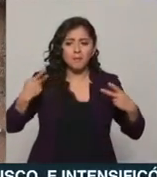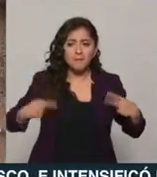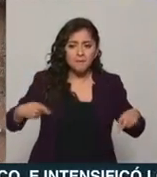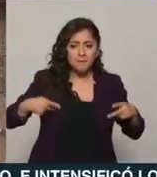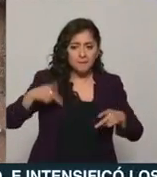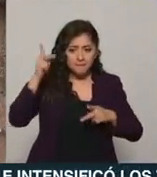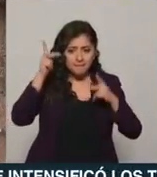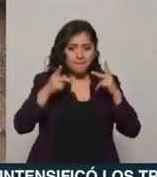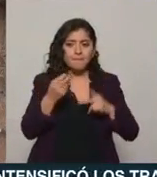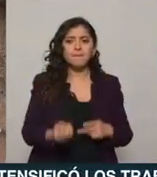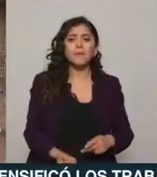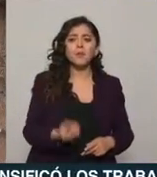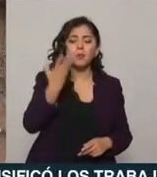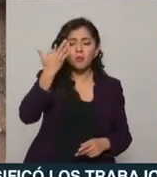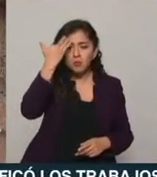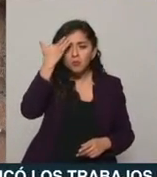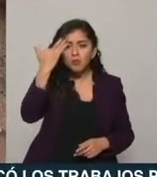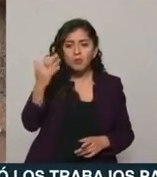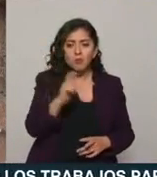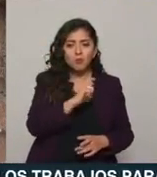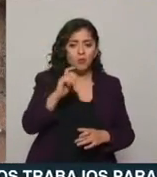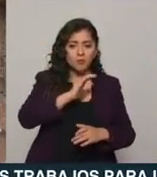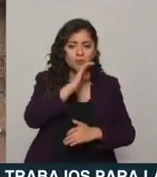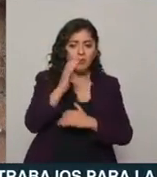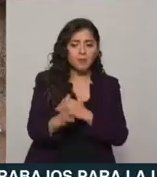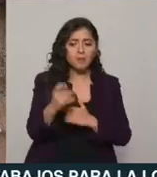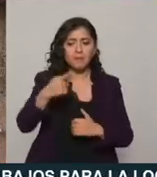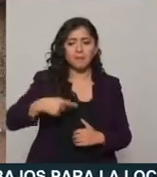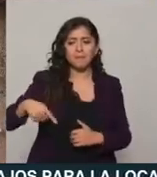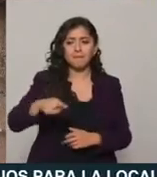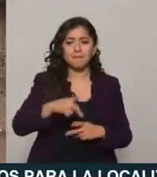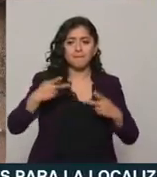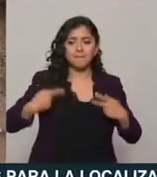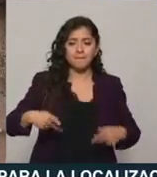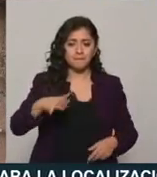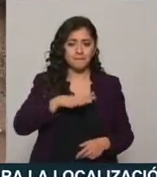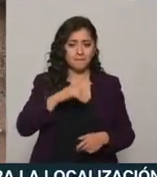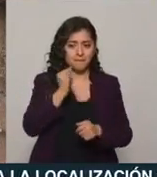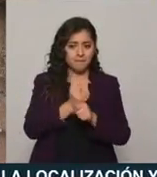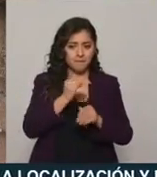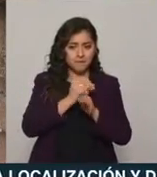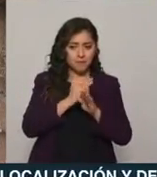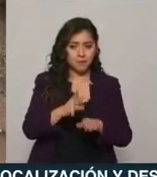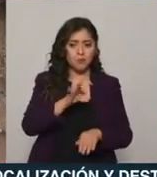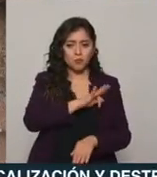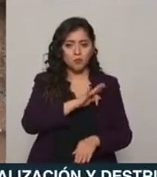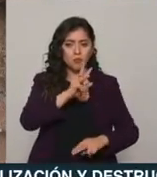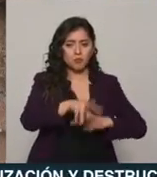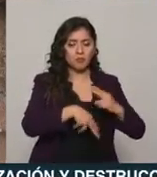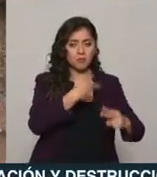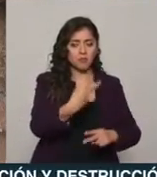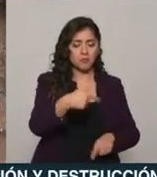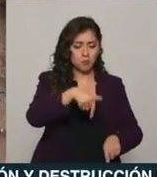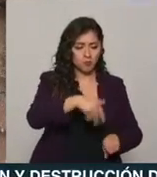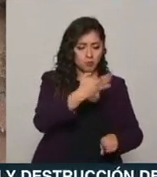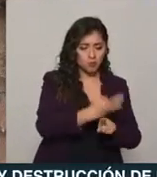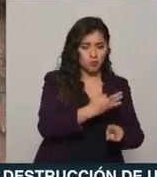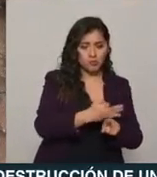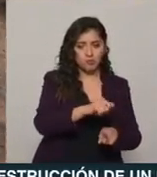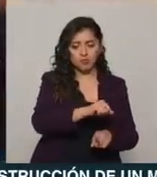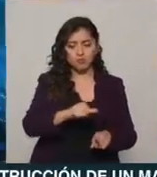¿Cuánto tiempo dura pues en total este evento? Pues para que tengan más información y puedan visitarlos a partir de hoy y hasta el próximo 29 de